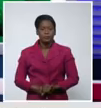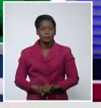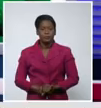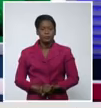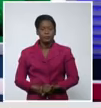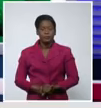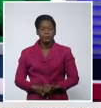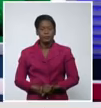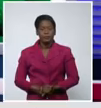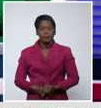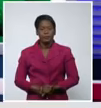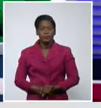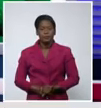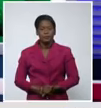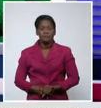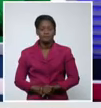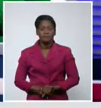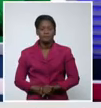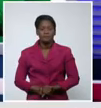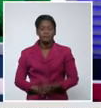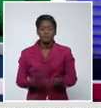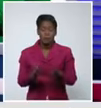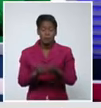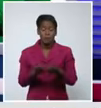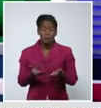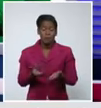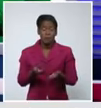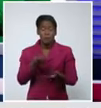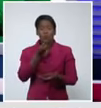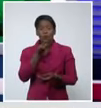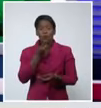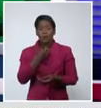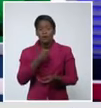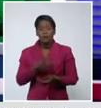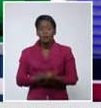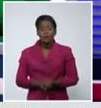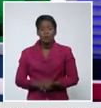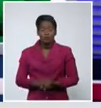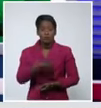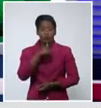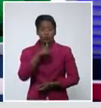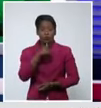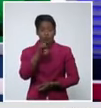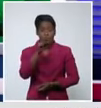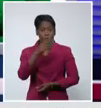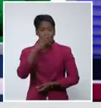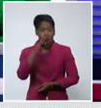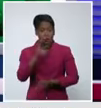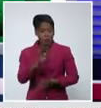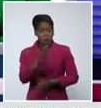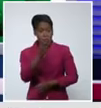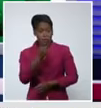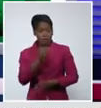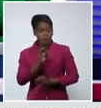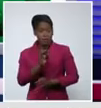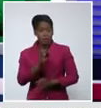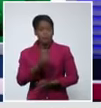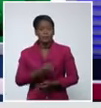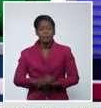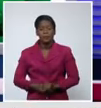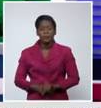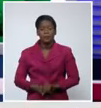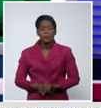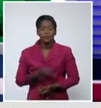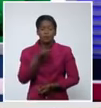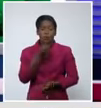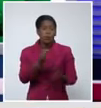pan. Para quedar en el pan. El pan, sí, que es la inquietud que plantea hoy esta señora, pudiera ser otra superficie. El